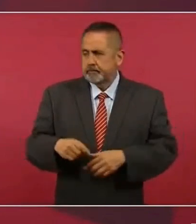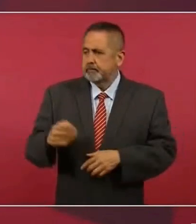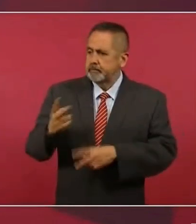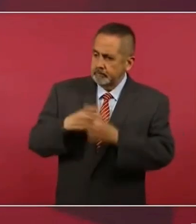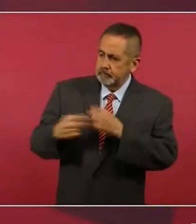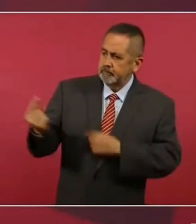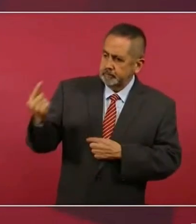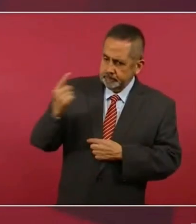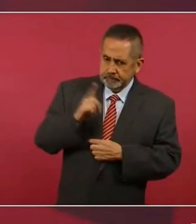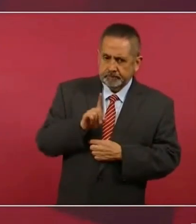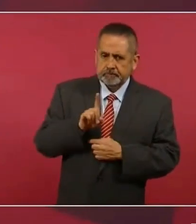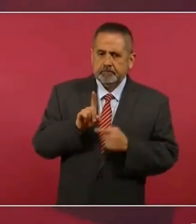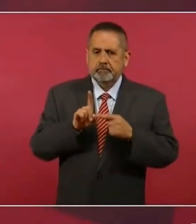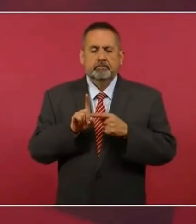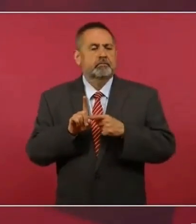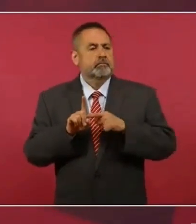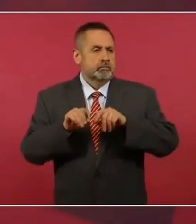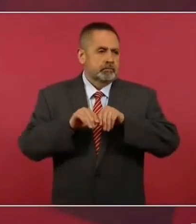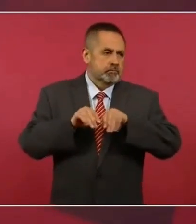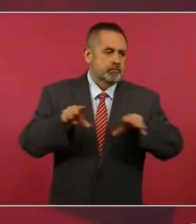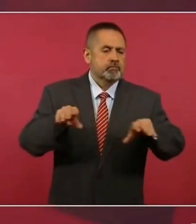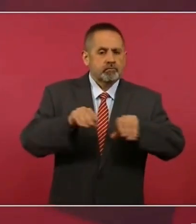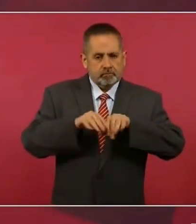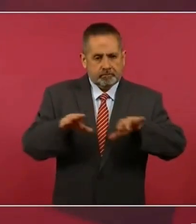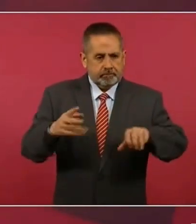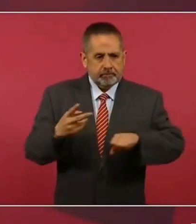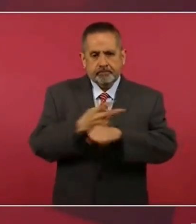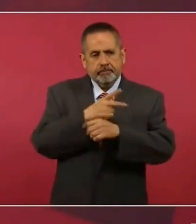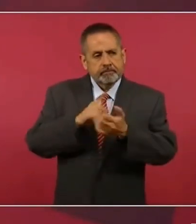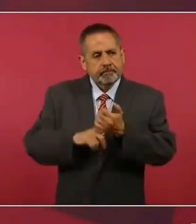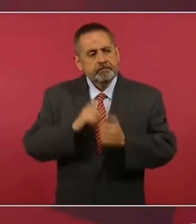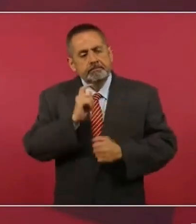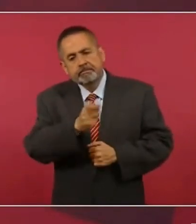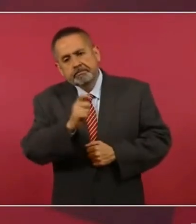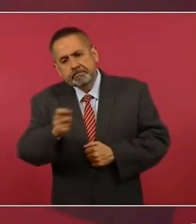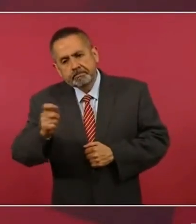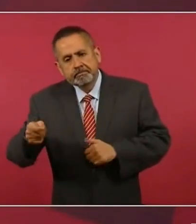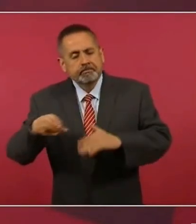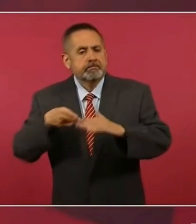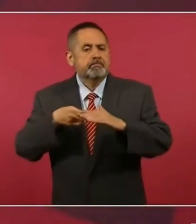informara sobre lo que está sucediendo.